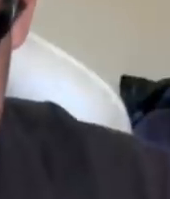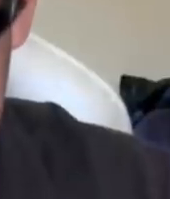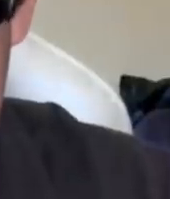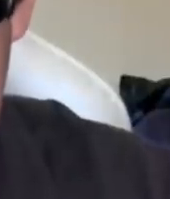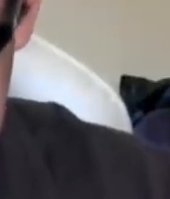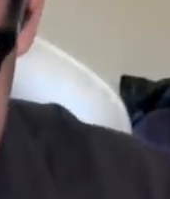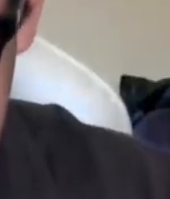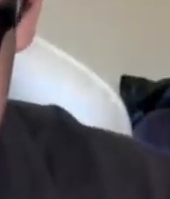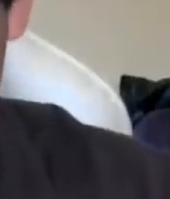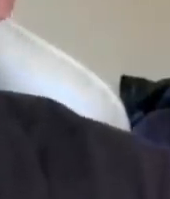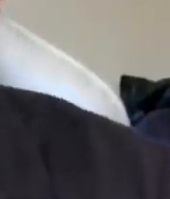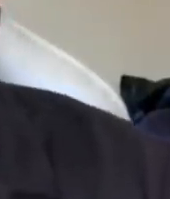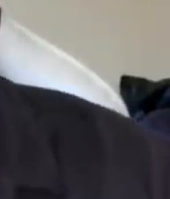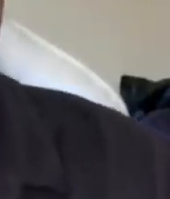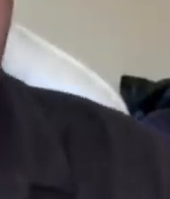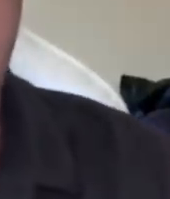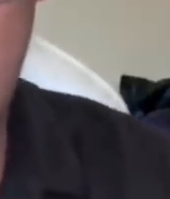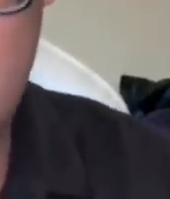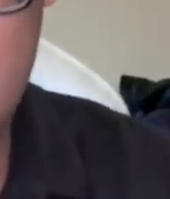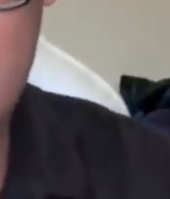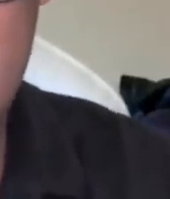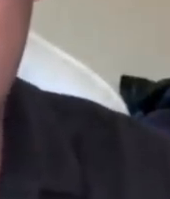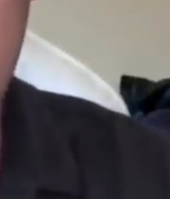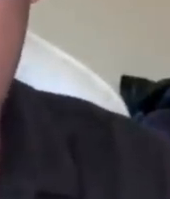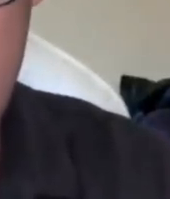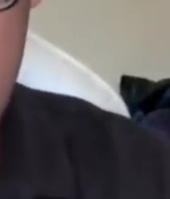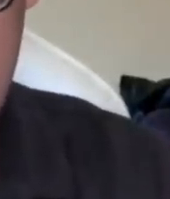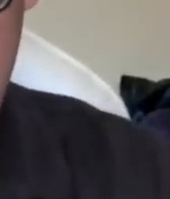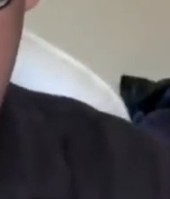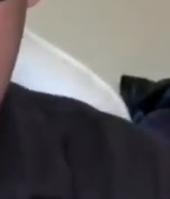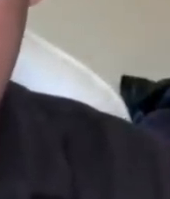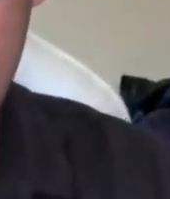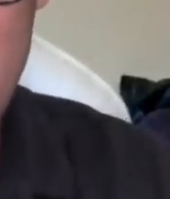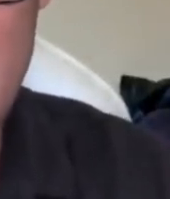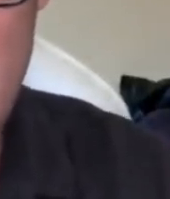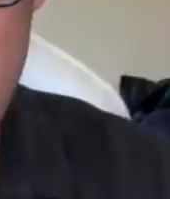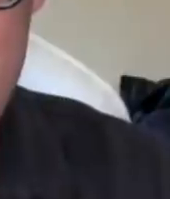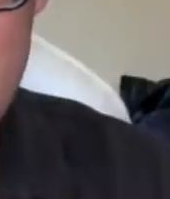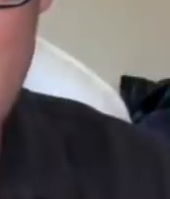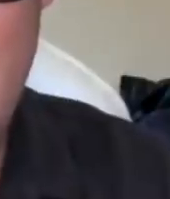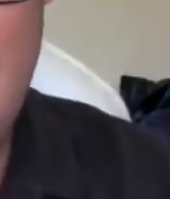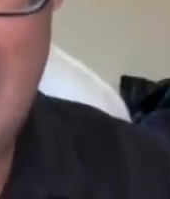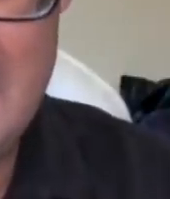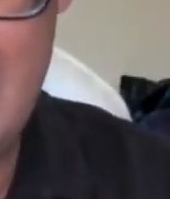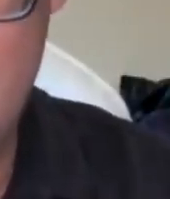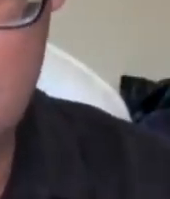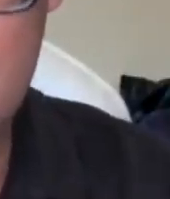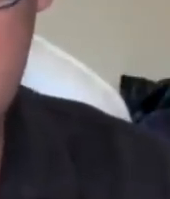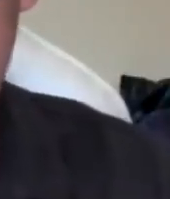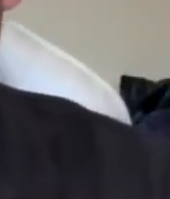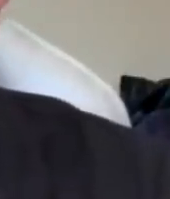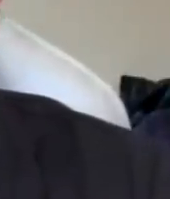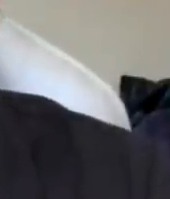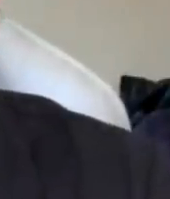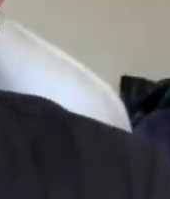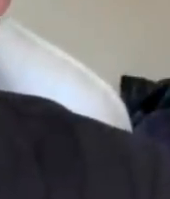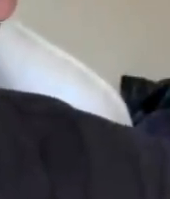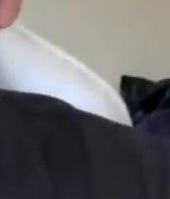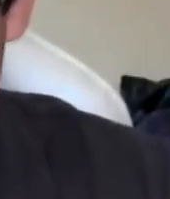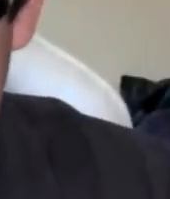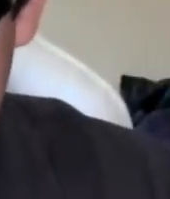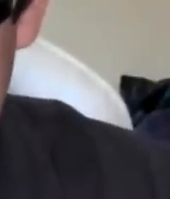llamar a declarar calderón peña nieto videgaray anaya y otros más que basile quien es